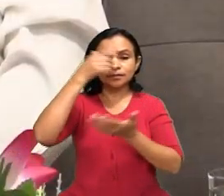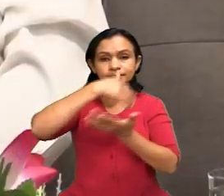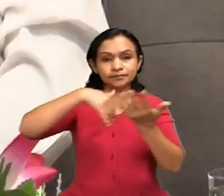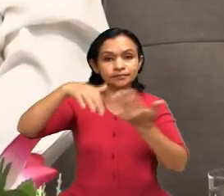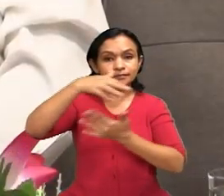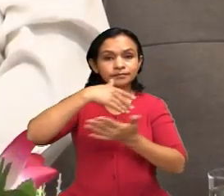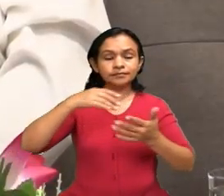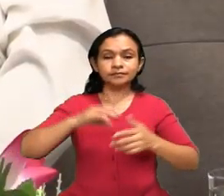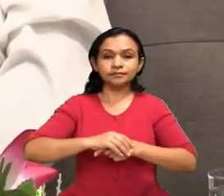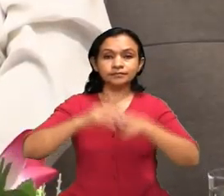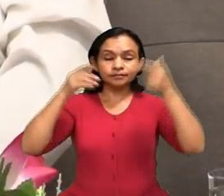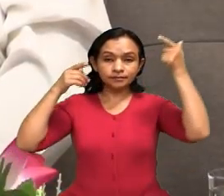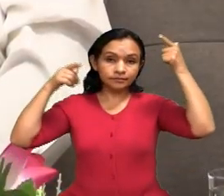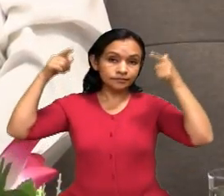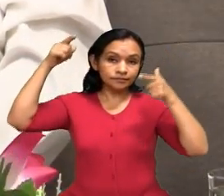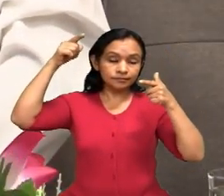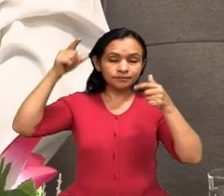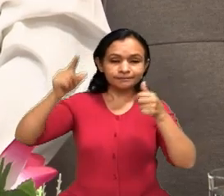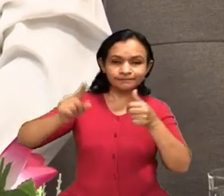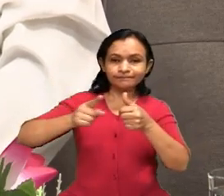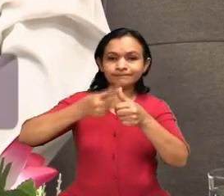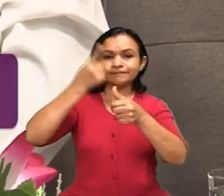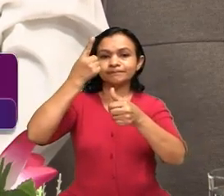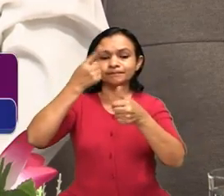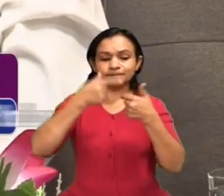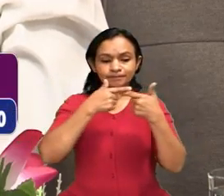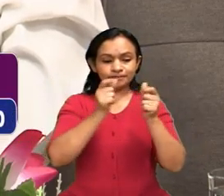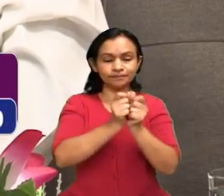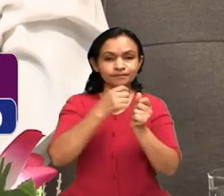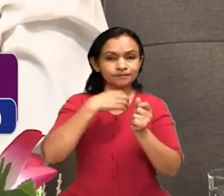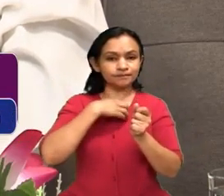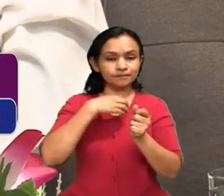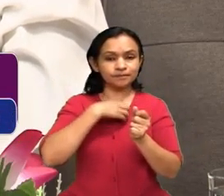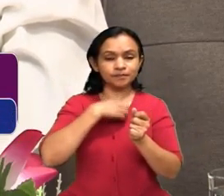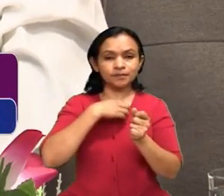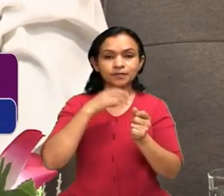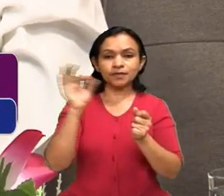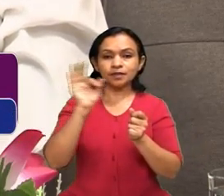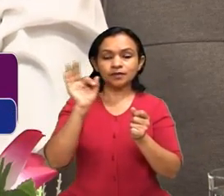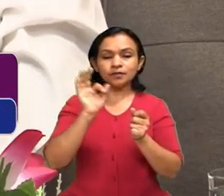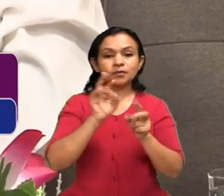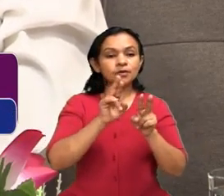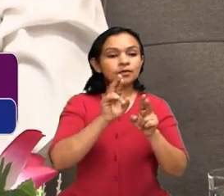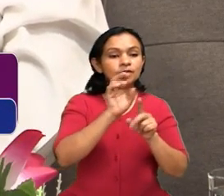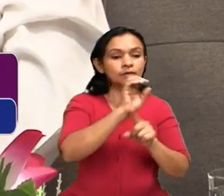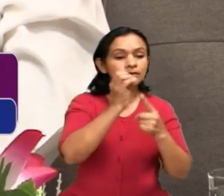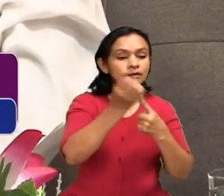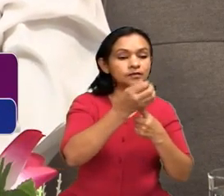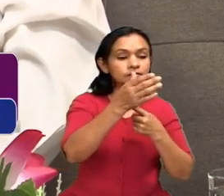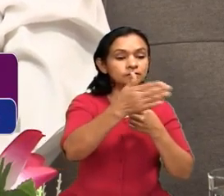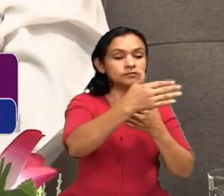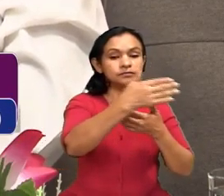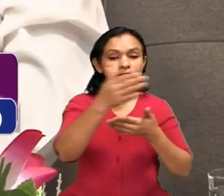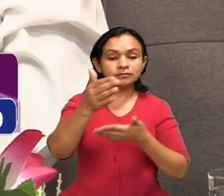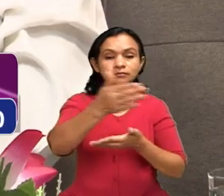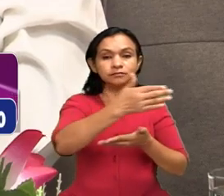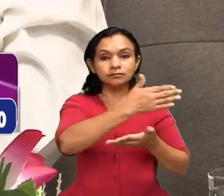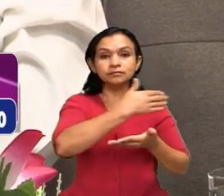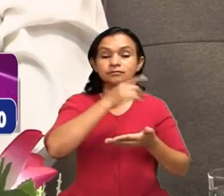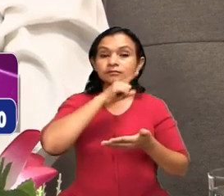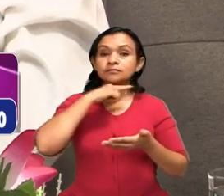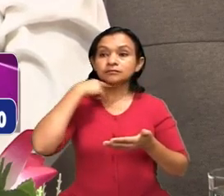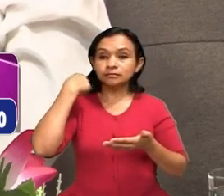es el primer cooperativista, el primero que forma la primera cooperativa organizada en Nicaragua y, en y reconocida